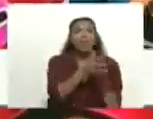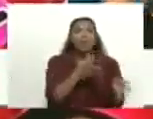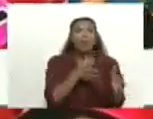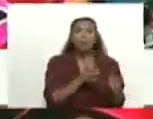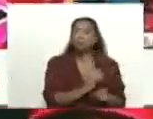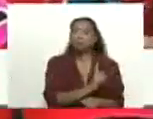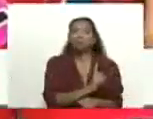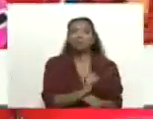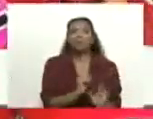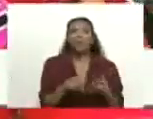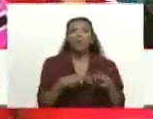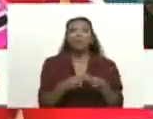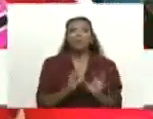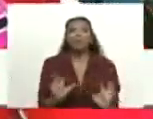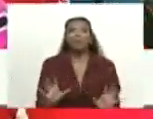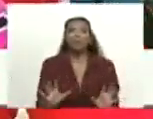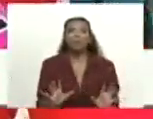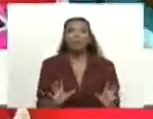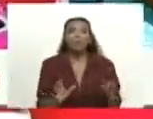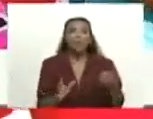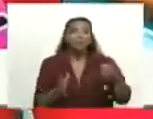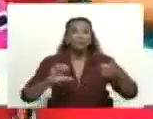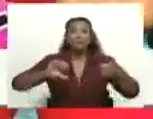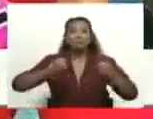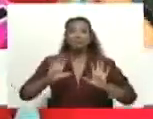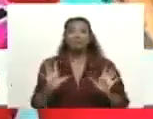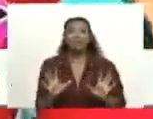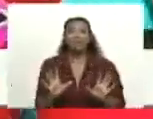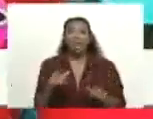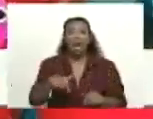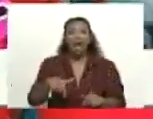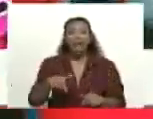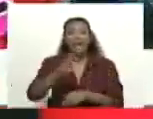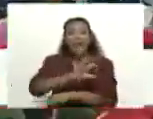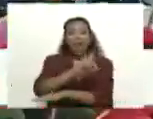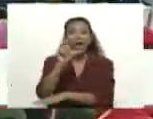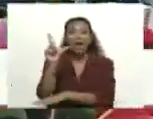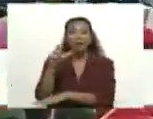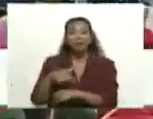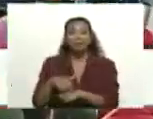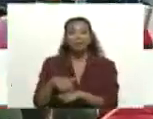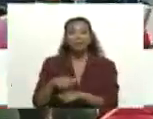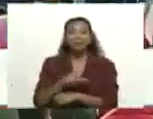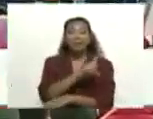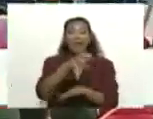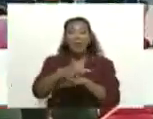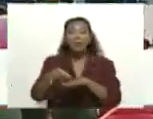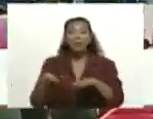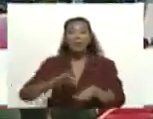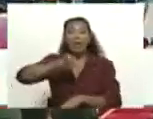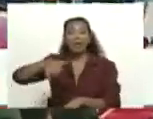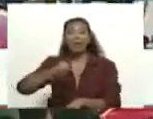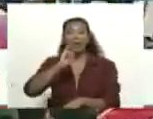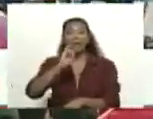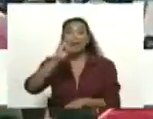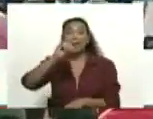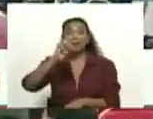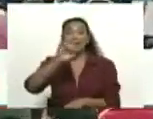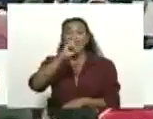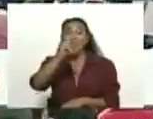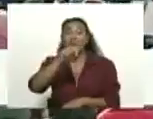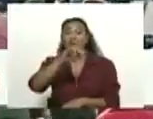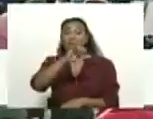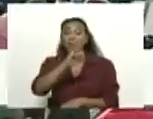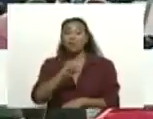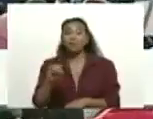ninguna. Entonces, ni por las buenas, ni por las malas. Aquí en el estado Lara, aquí en el municipio Jiménez, yo me voy, mejor dicho,